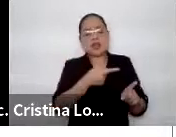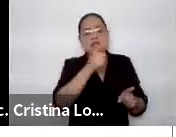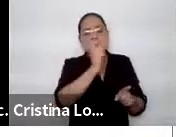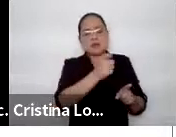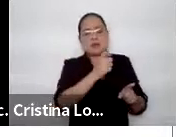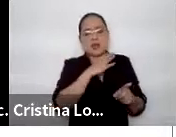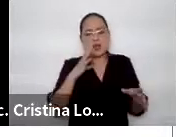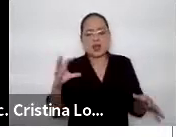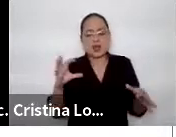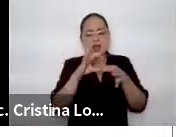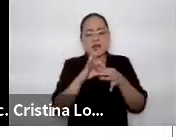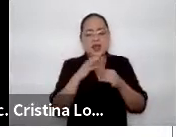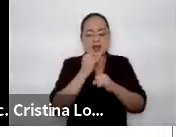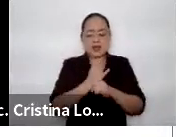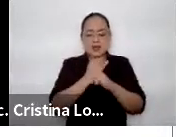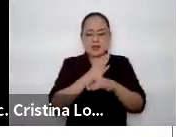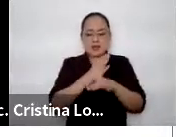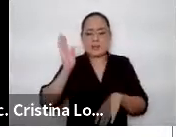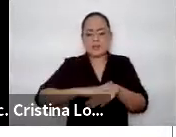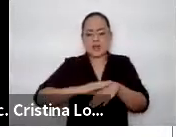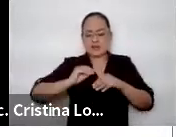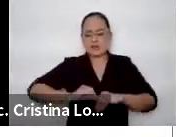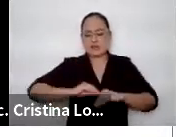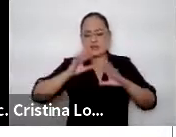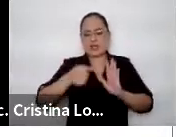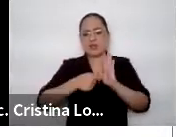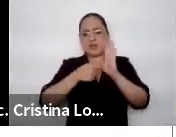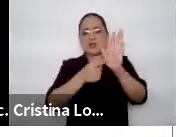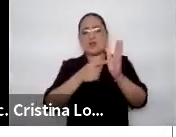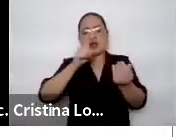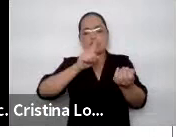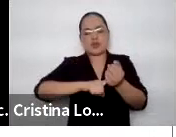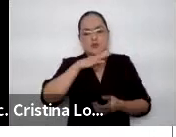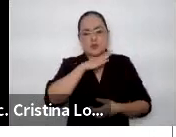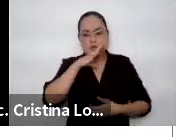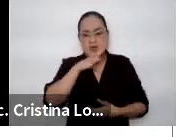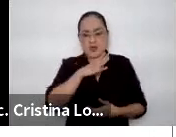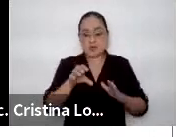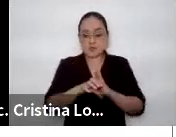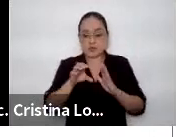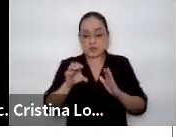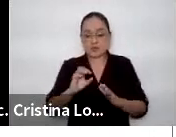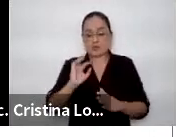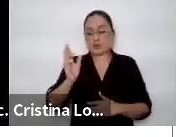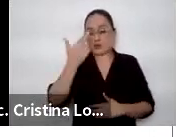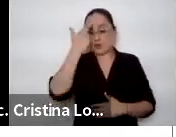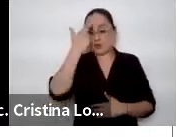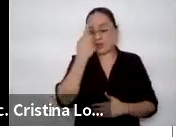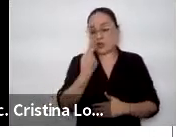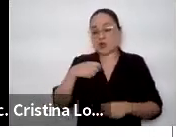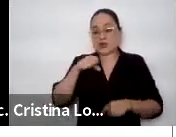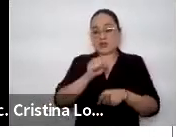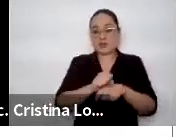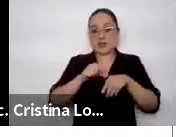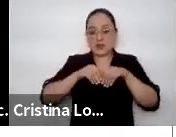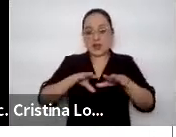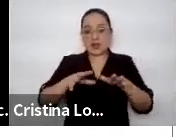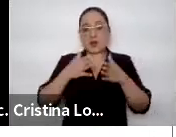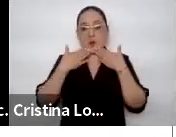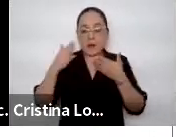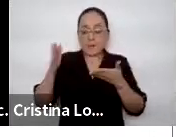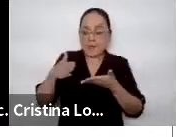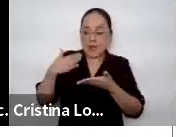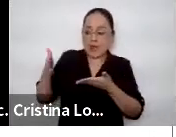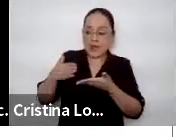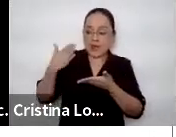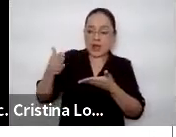estos datos, ¿sí? De localización que conforman. Recuerdan que cuando sale la publicación semanal, pues no tiene página, ¿sí? No sabemos